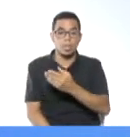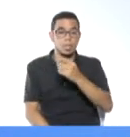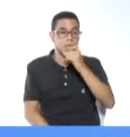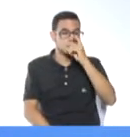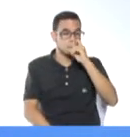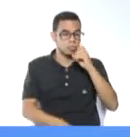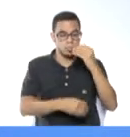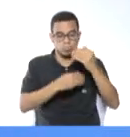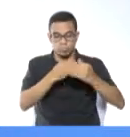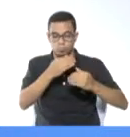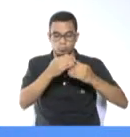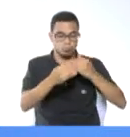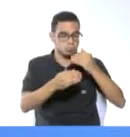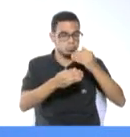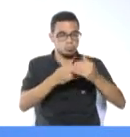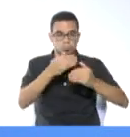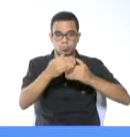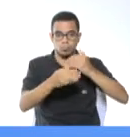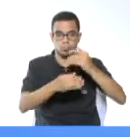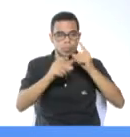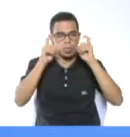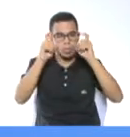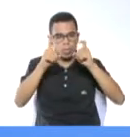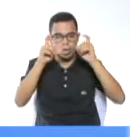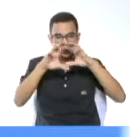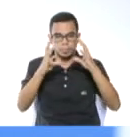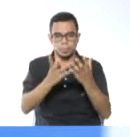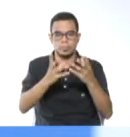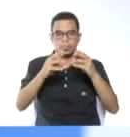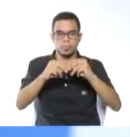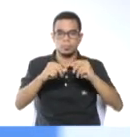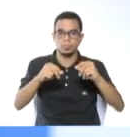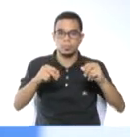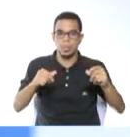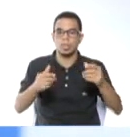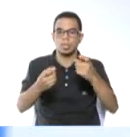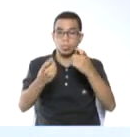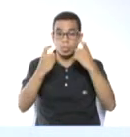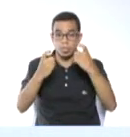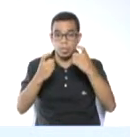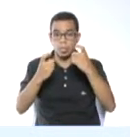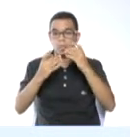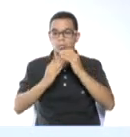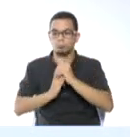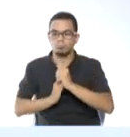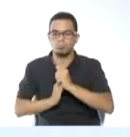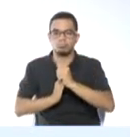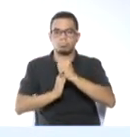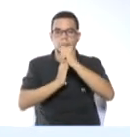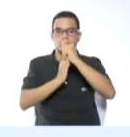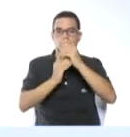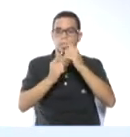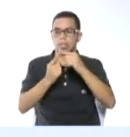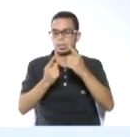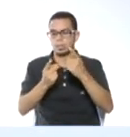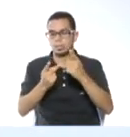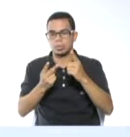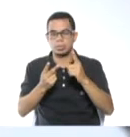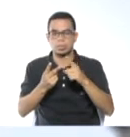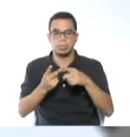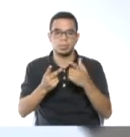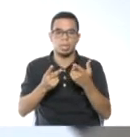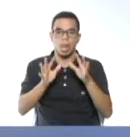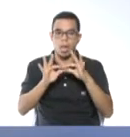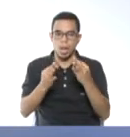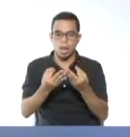ha existido una pedagogía de la Madre Tierra donde nos enseña también el liderazgo, nos enseña la zarra, nos enseña